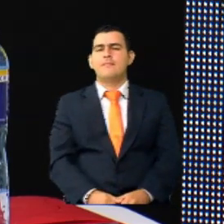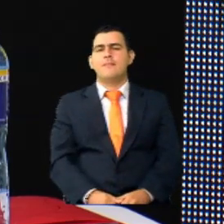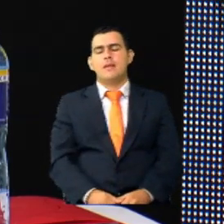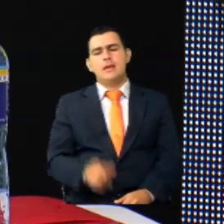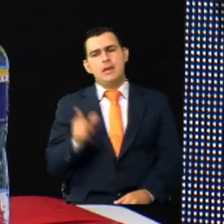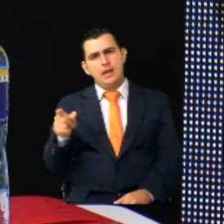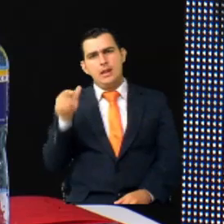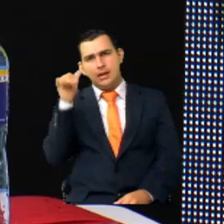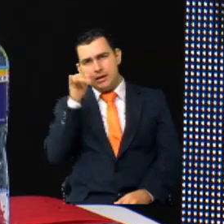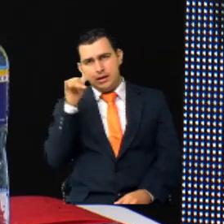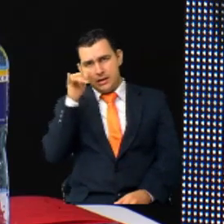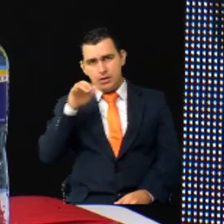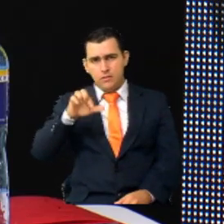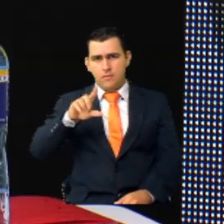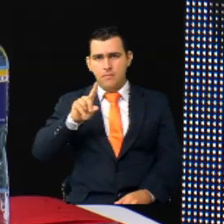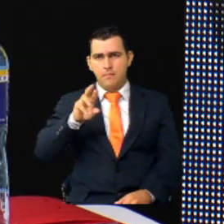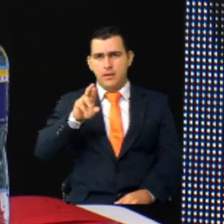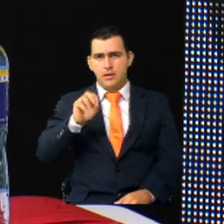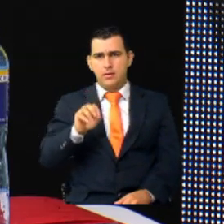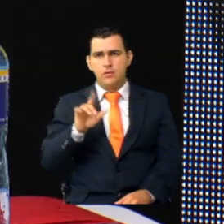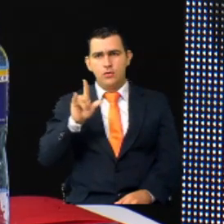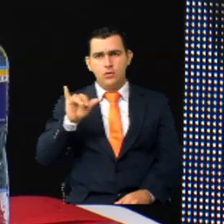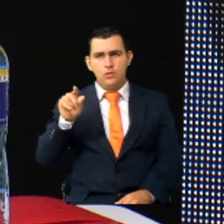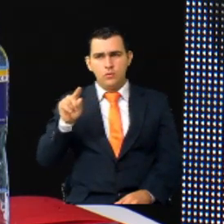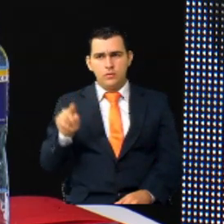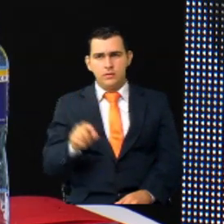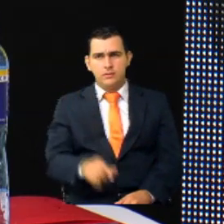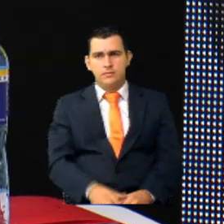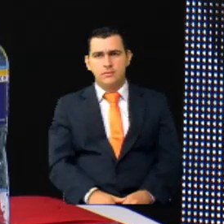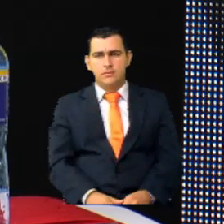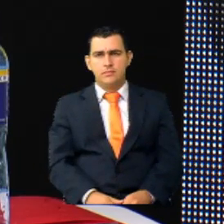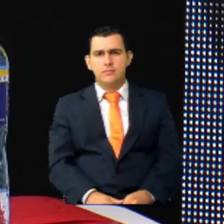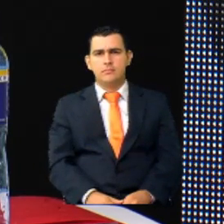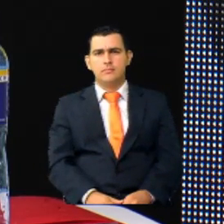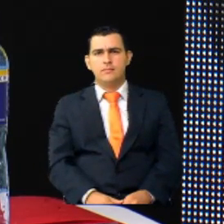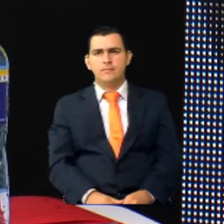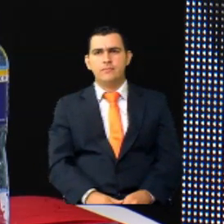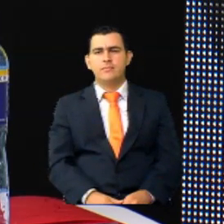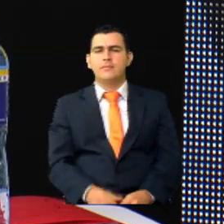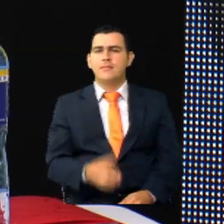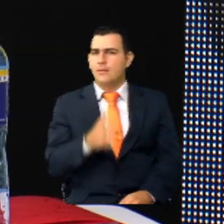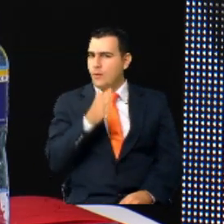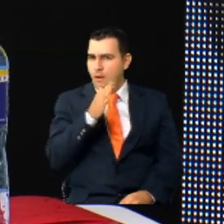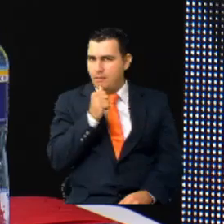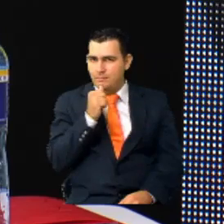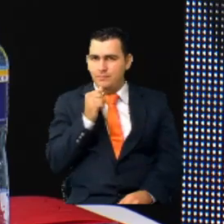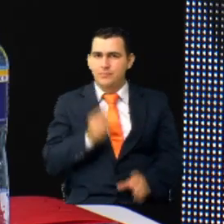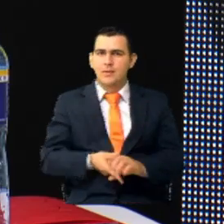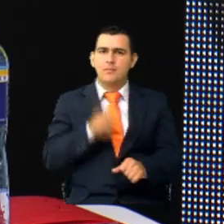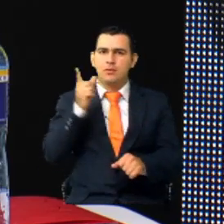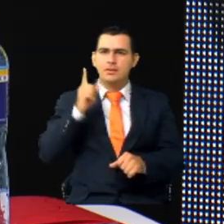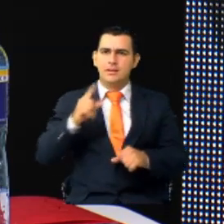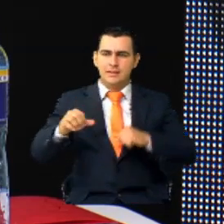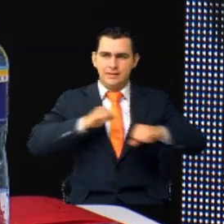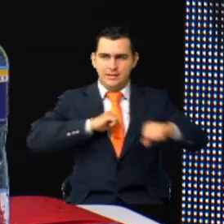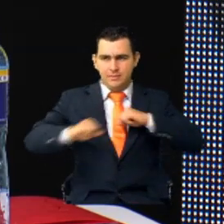Luis y la campaña de Darío Alcalde. ¿Alianza? Hombre, la política es dinámica,